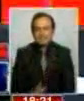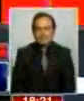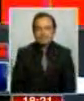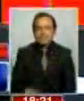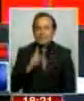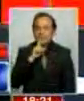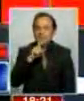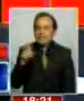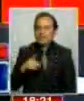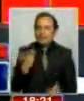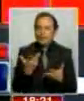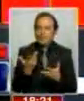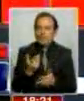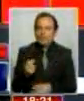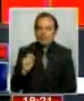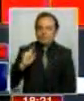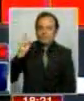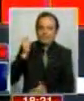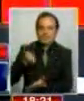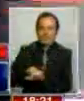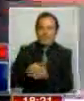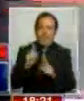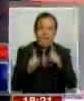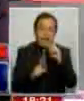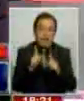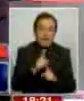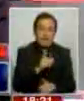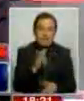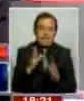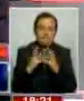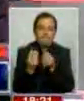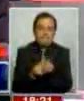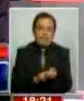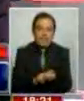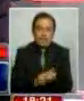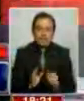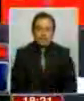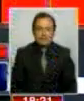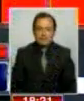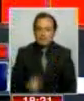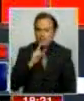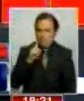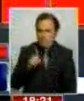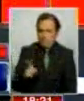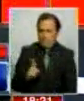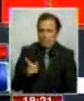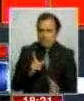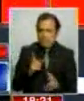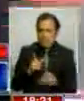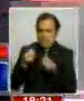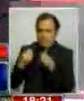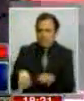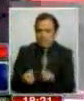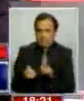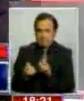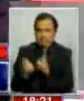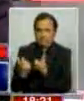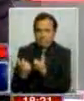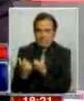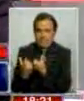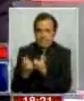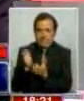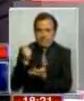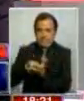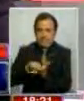a tributar el le ocurre doble a algunas personas o algunas familias? ¿No van a perder su fortuna?